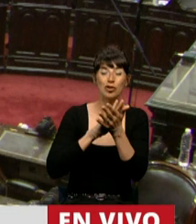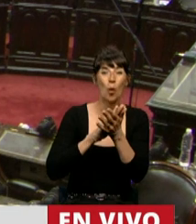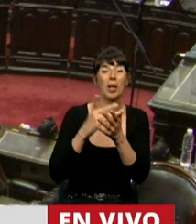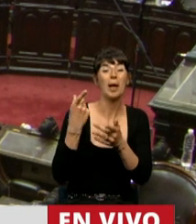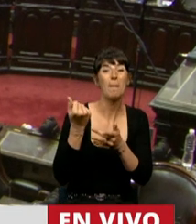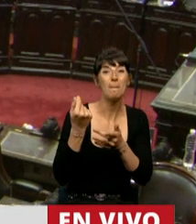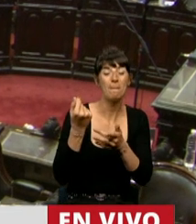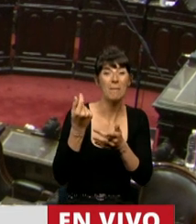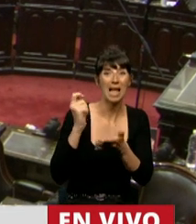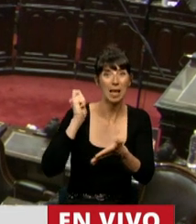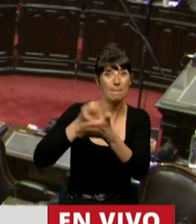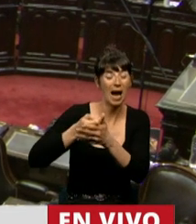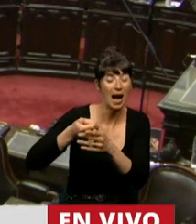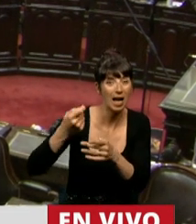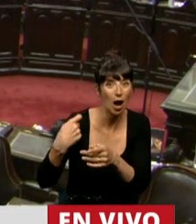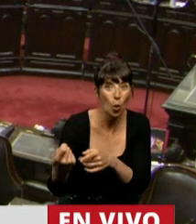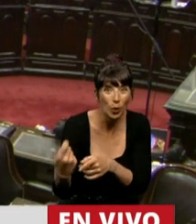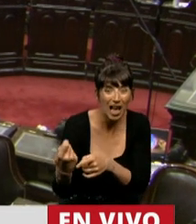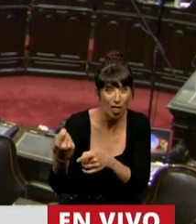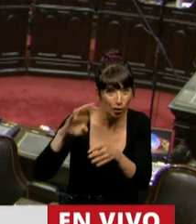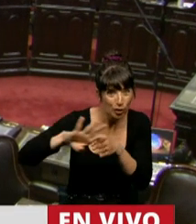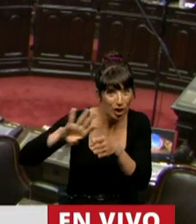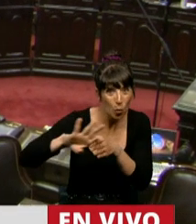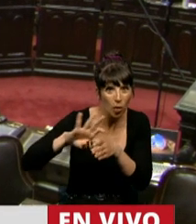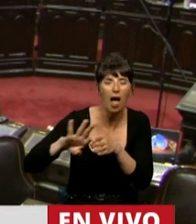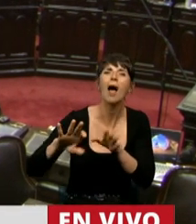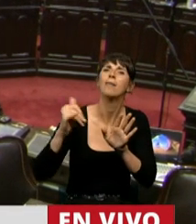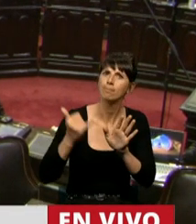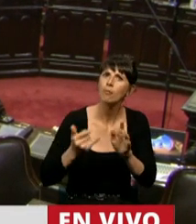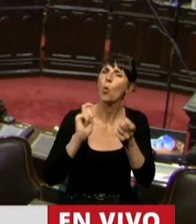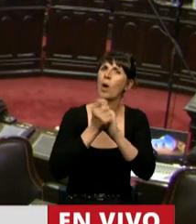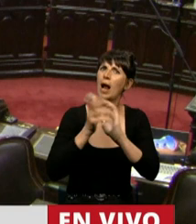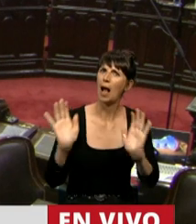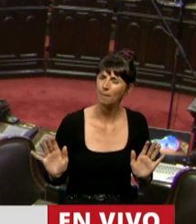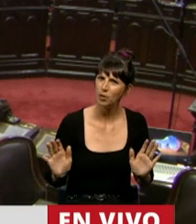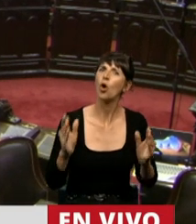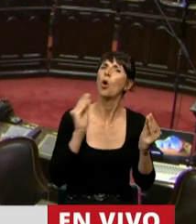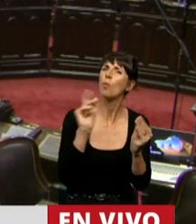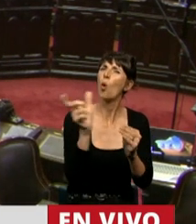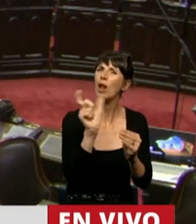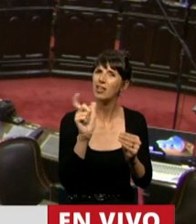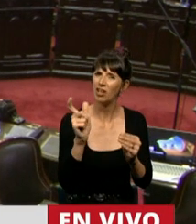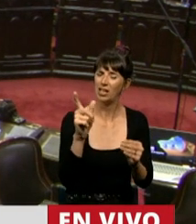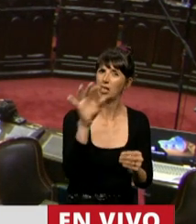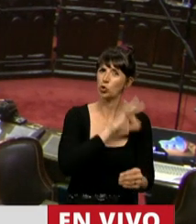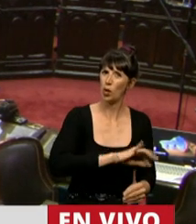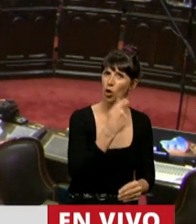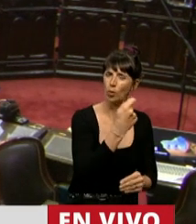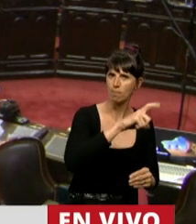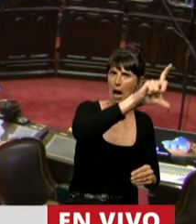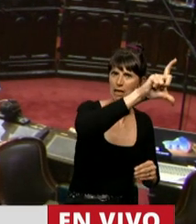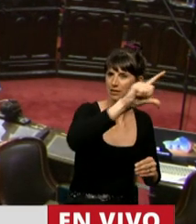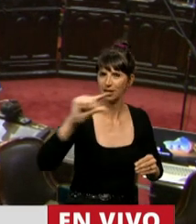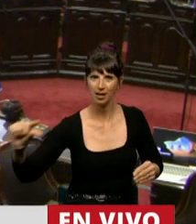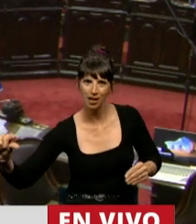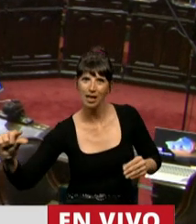cambios en el fgs además de generar una brecha deciones más altas respecto a las más bajas